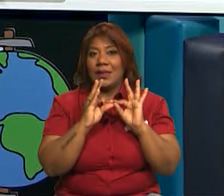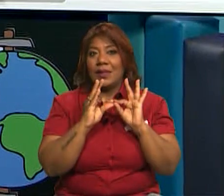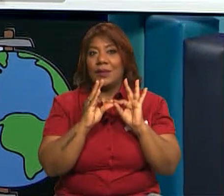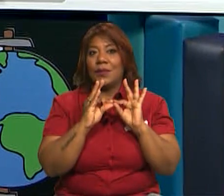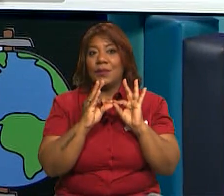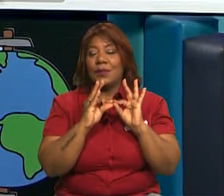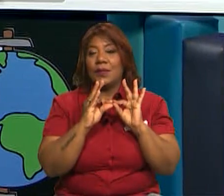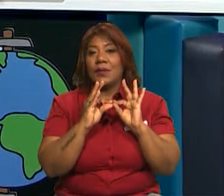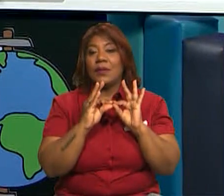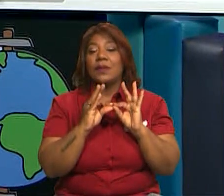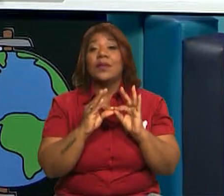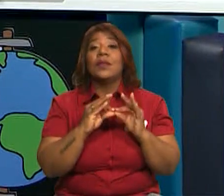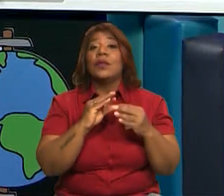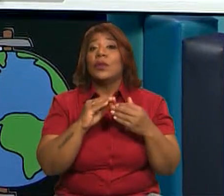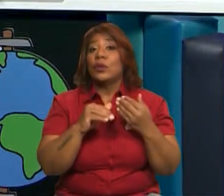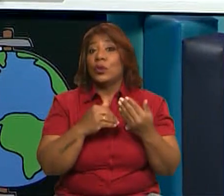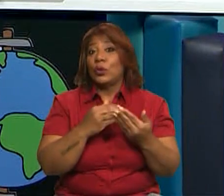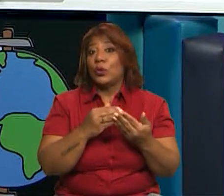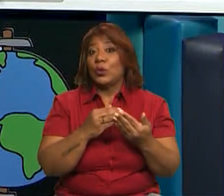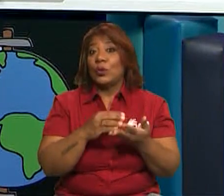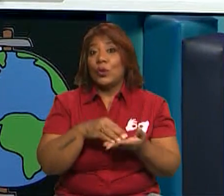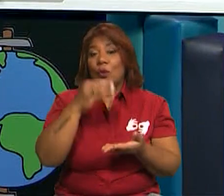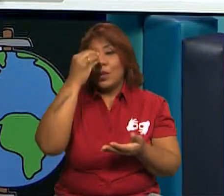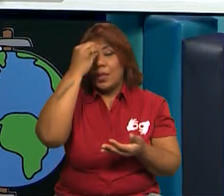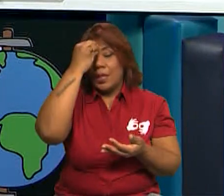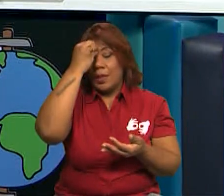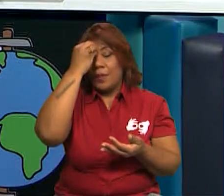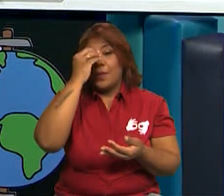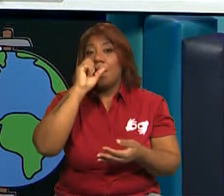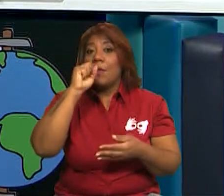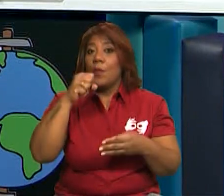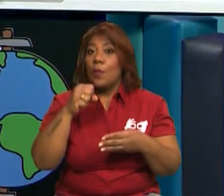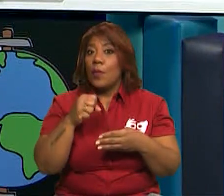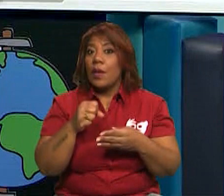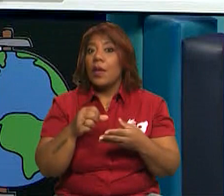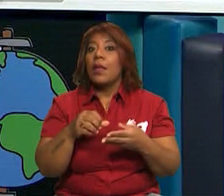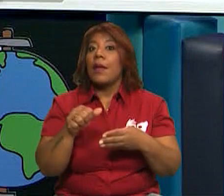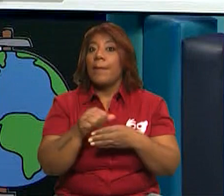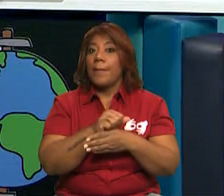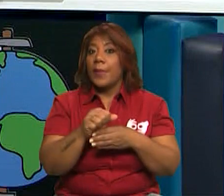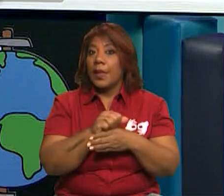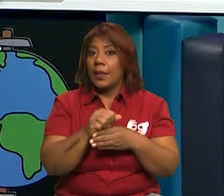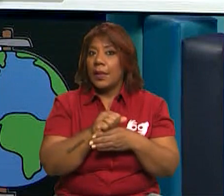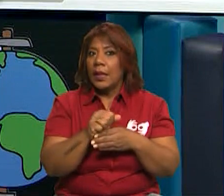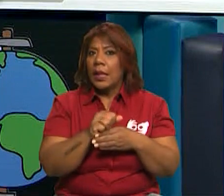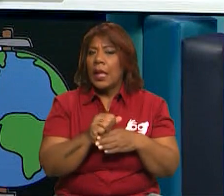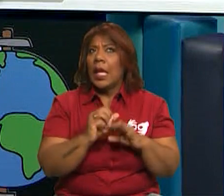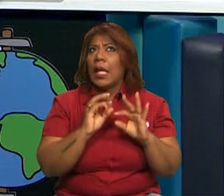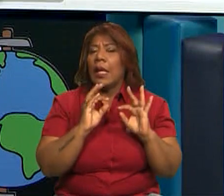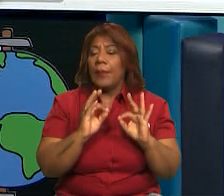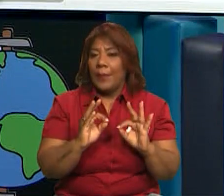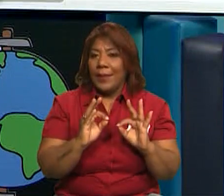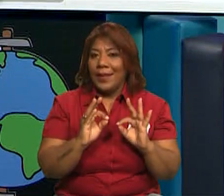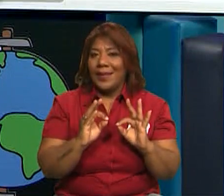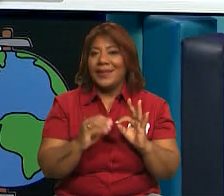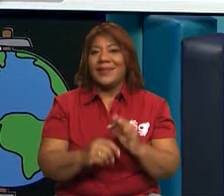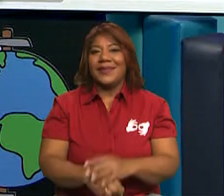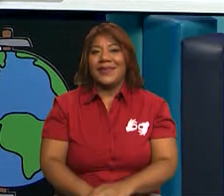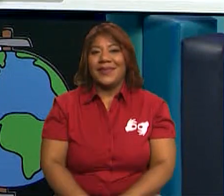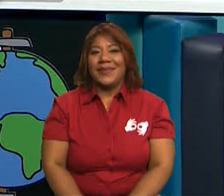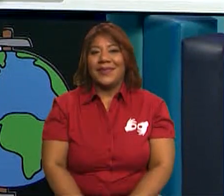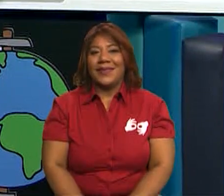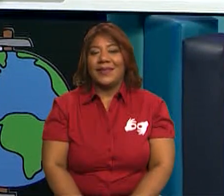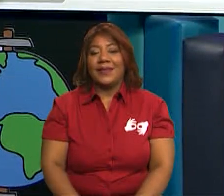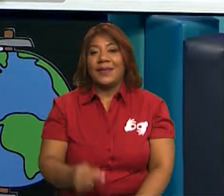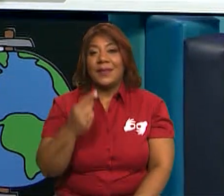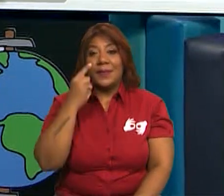en esos contenidos o ese aprendizaje y poder reforzarlo o en ese caso, si ya se lo sabe, ponerlo en práctica. Y aquí